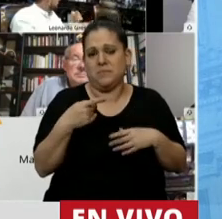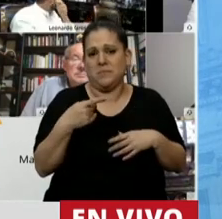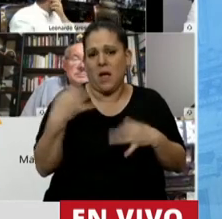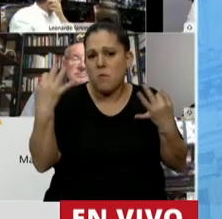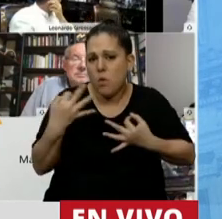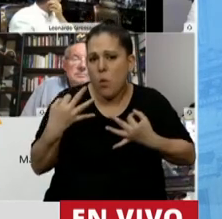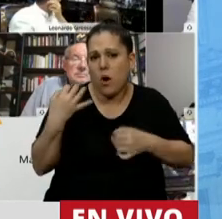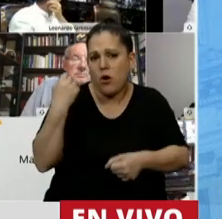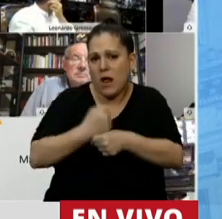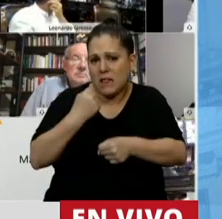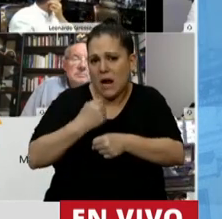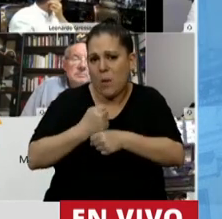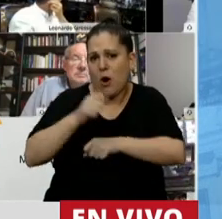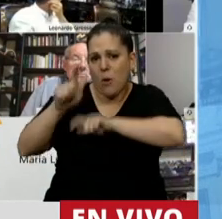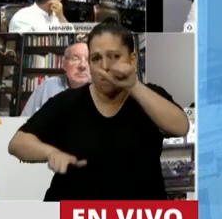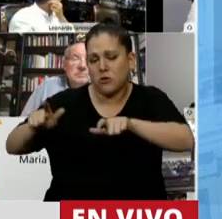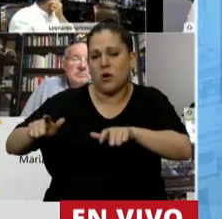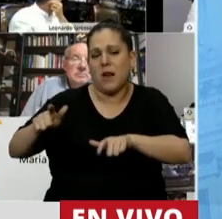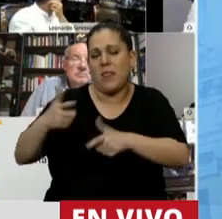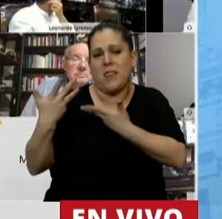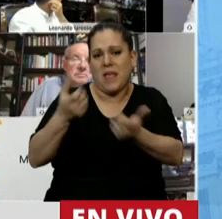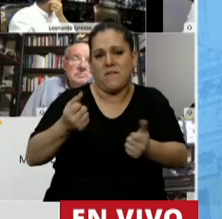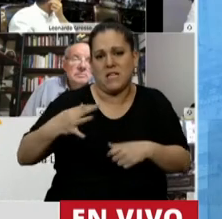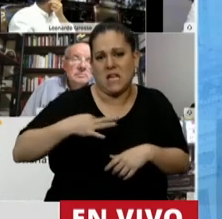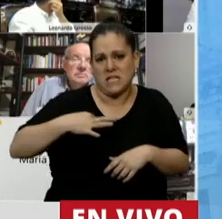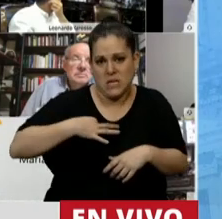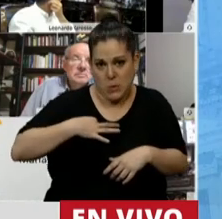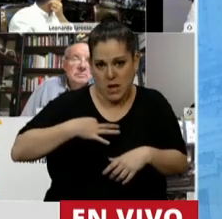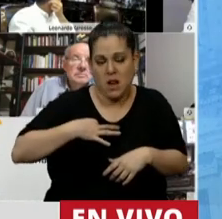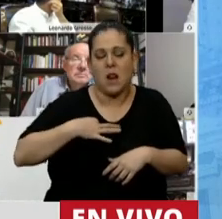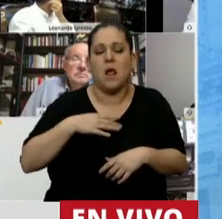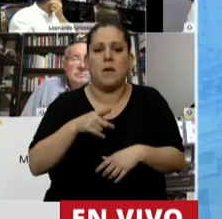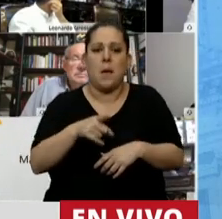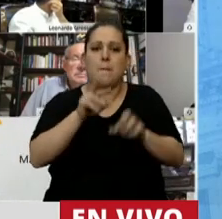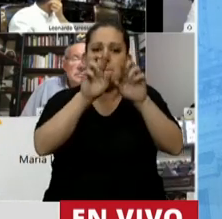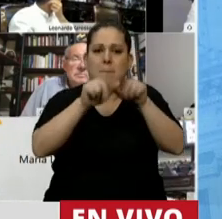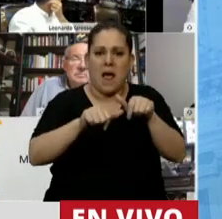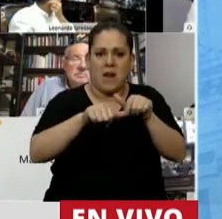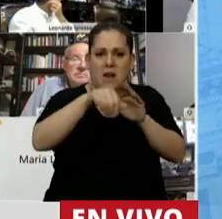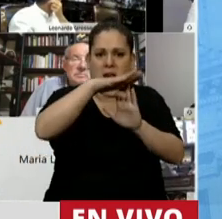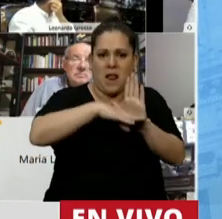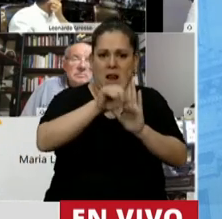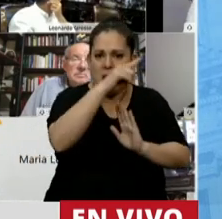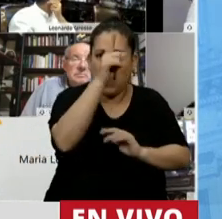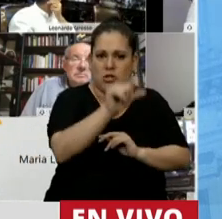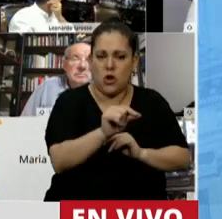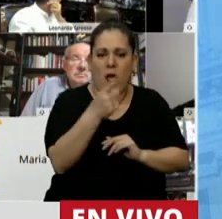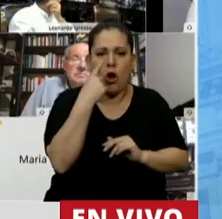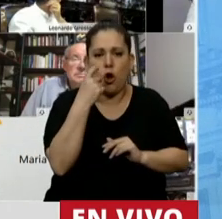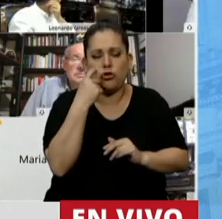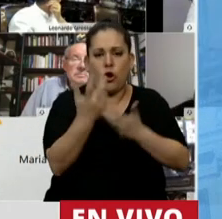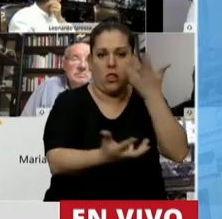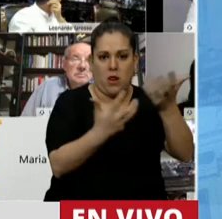el trabajo que hace el personal de Defensa Civil, los del Plan Nacional del Manejo del Fuego y